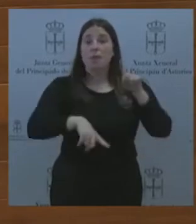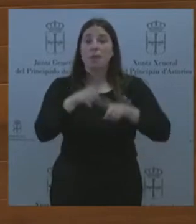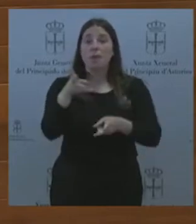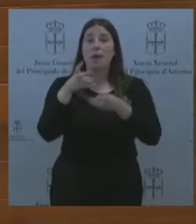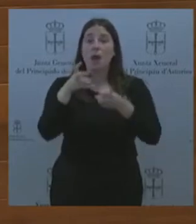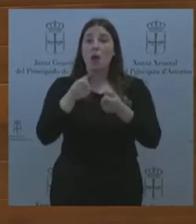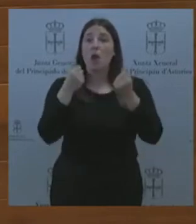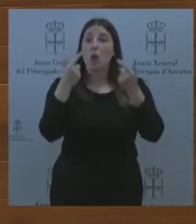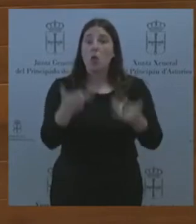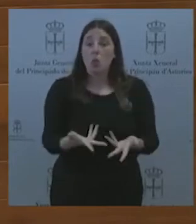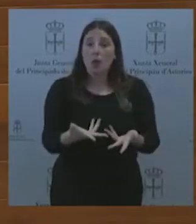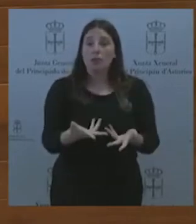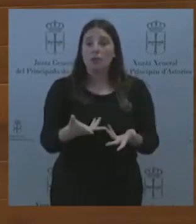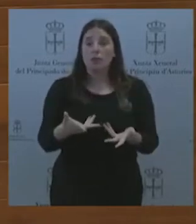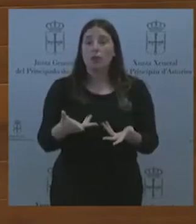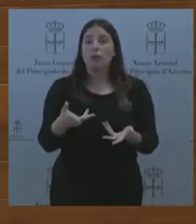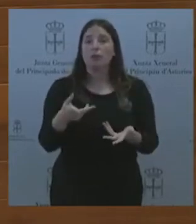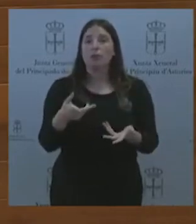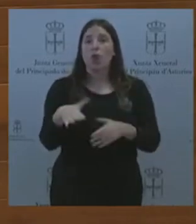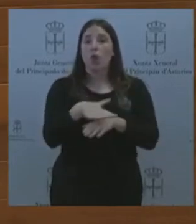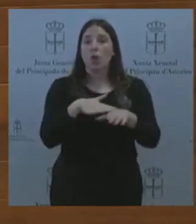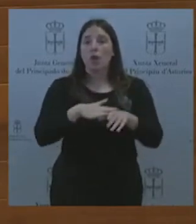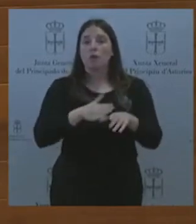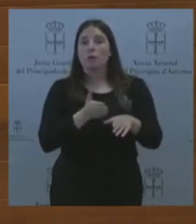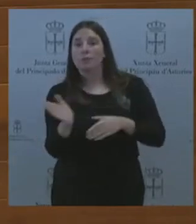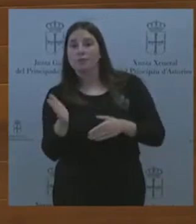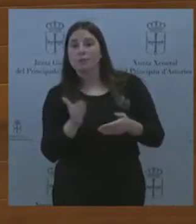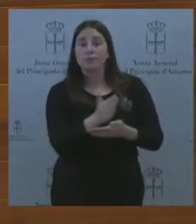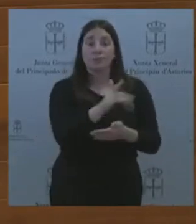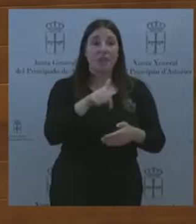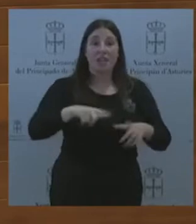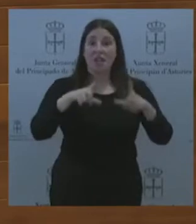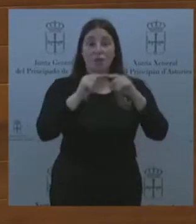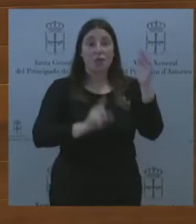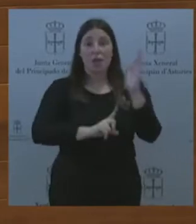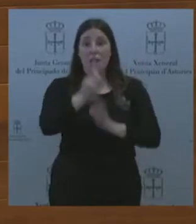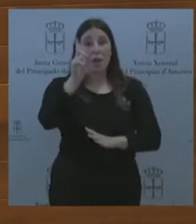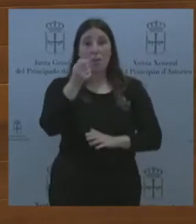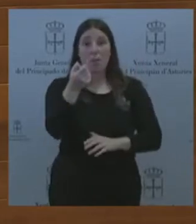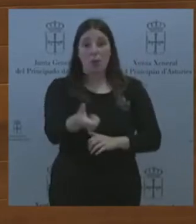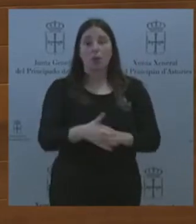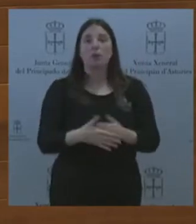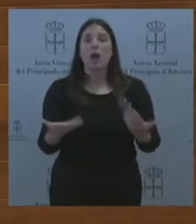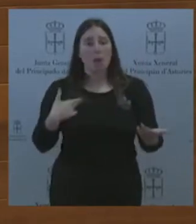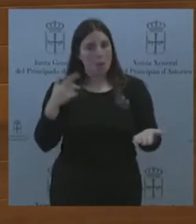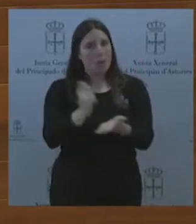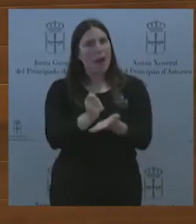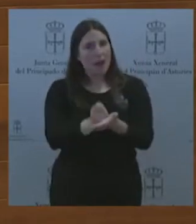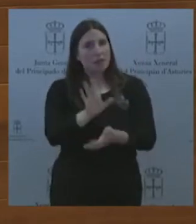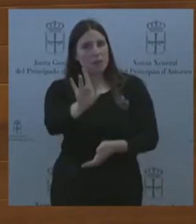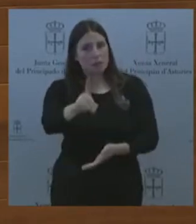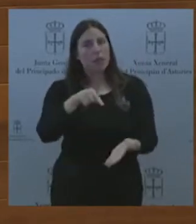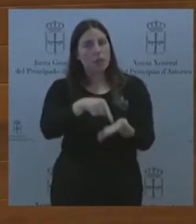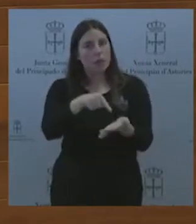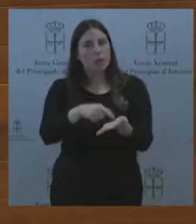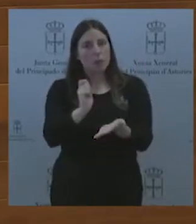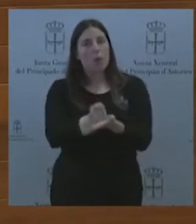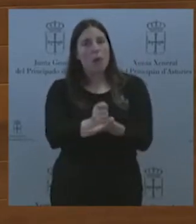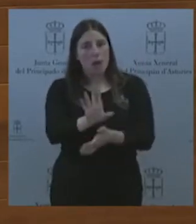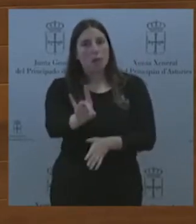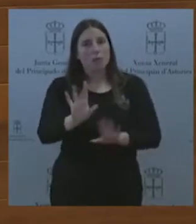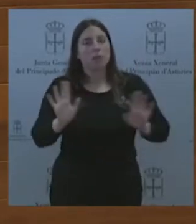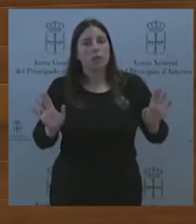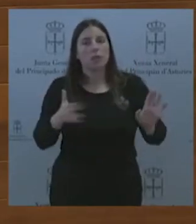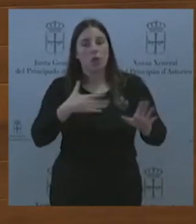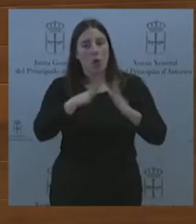prosperar poco. Claro que hay que pagar tributos, esto por otra parte, pero claro que hay que pagarlo, pero no así,